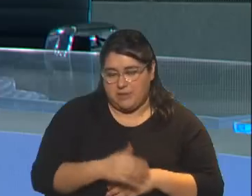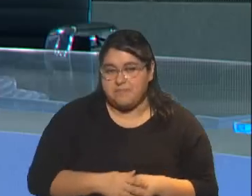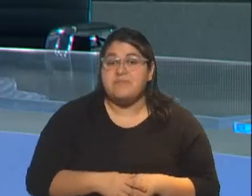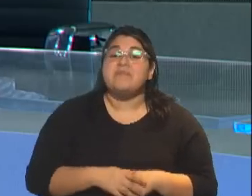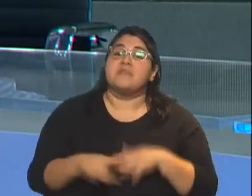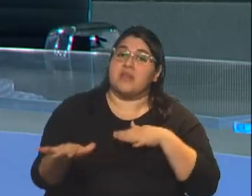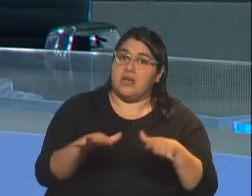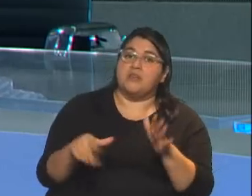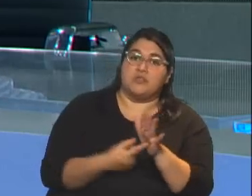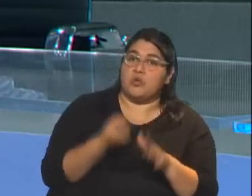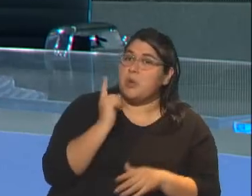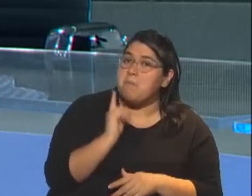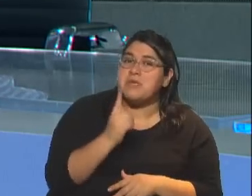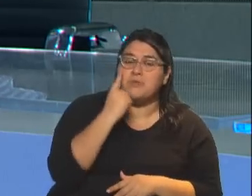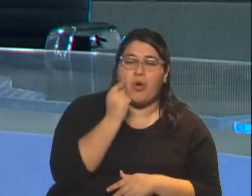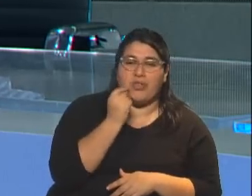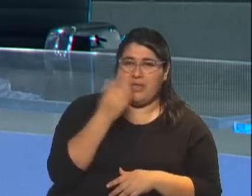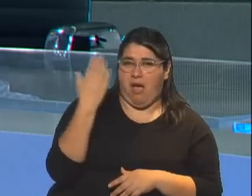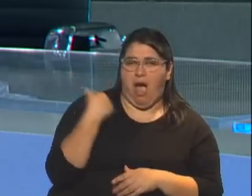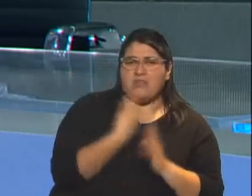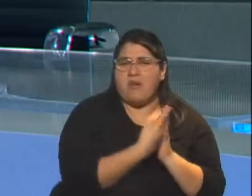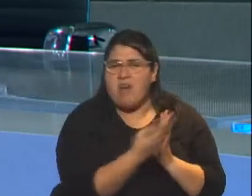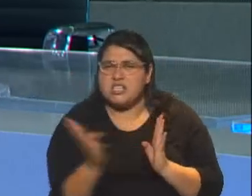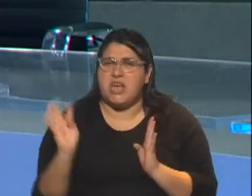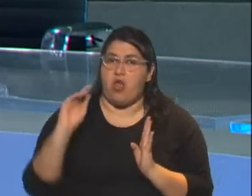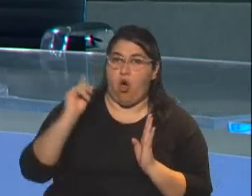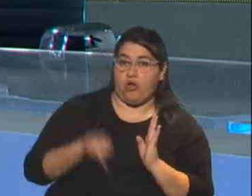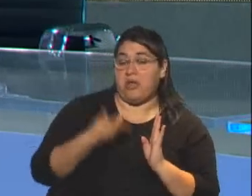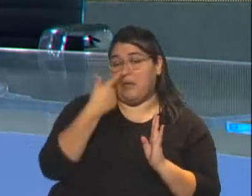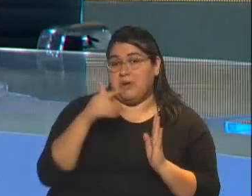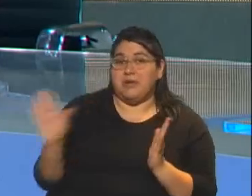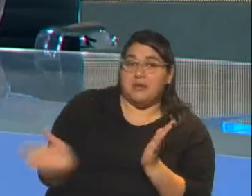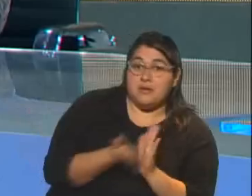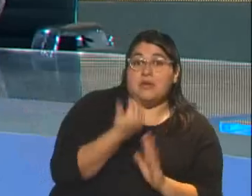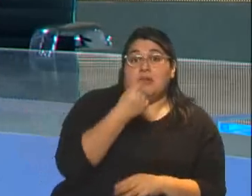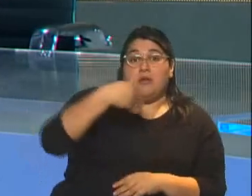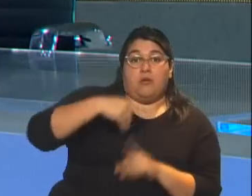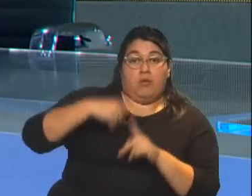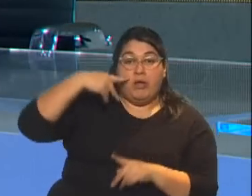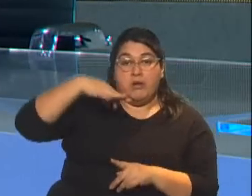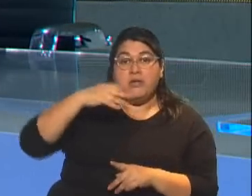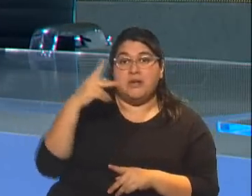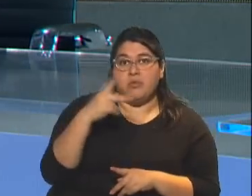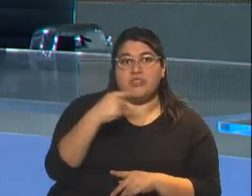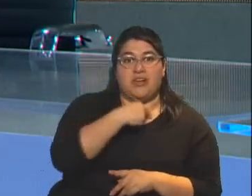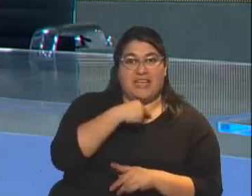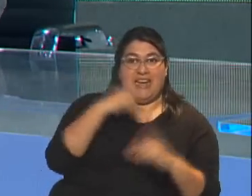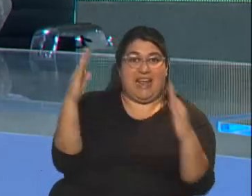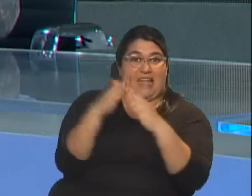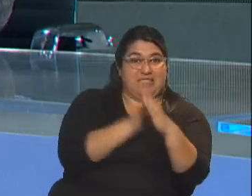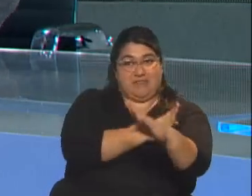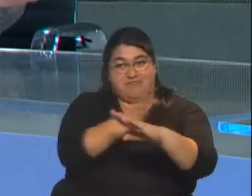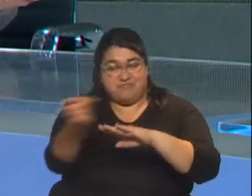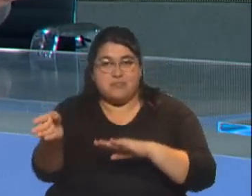aires- el mismo día que se instaló el vallado cuando se retira el vallado y máximo kirchner intenta llegar hasta el domicilio de la casa de la